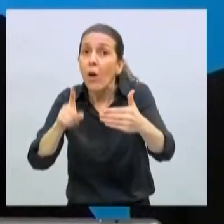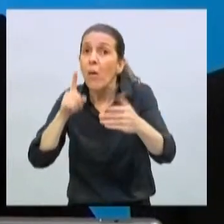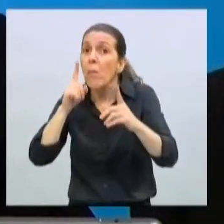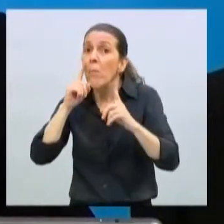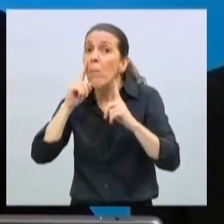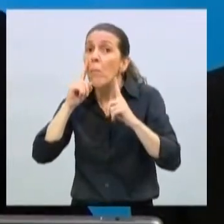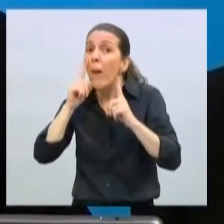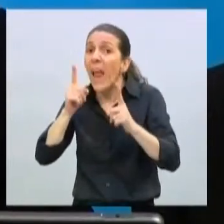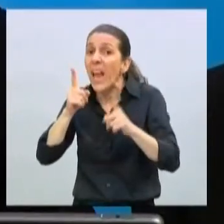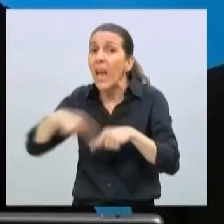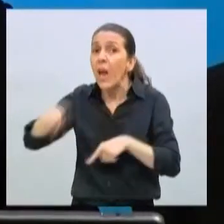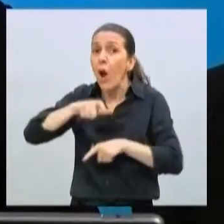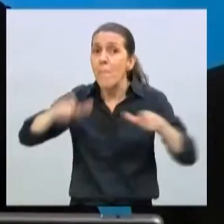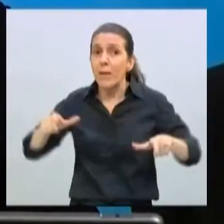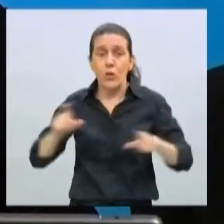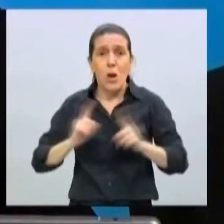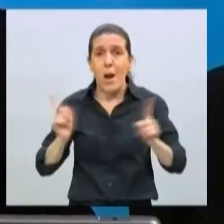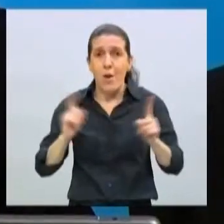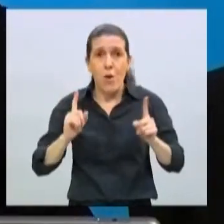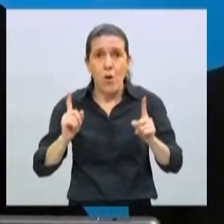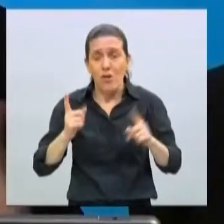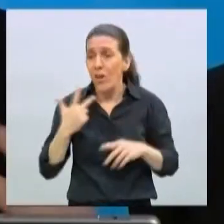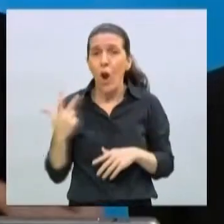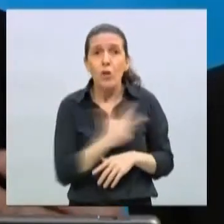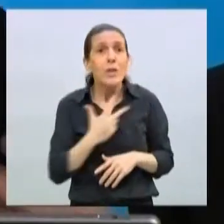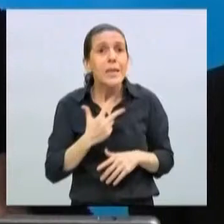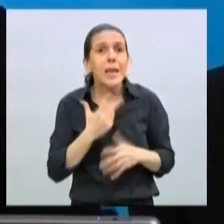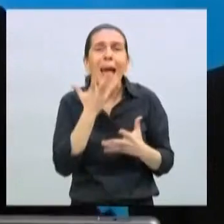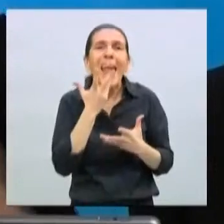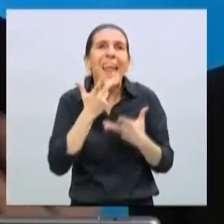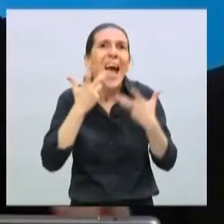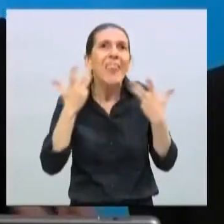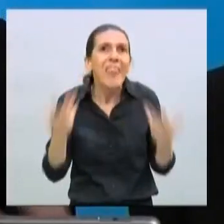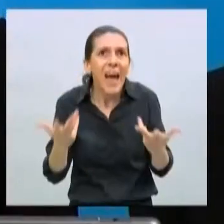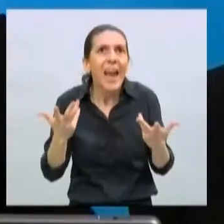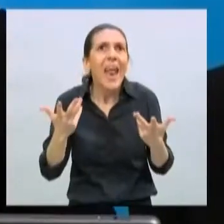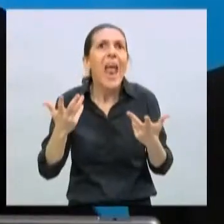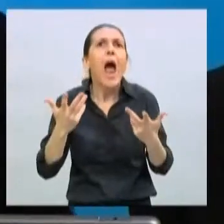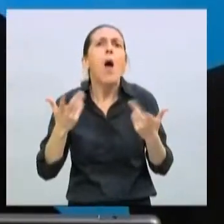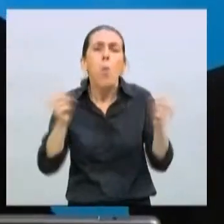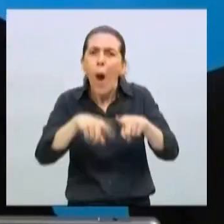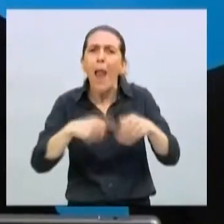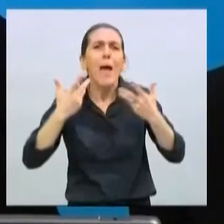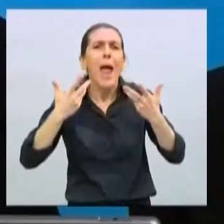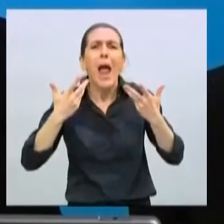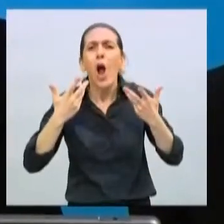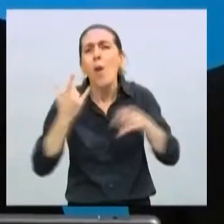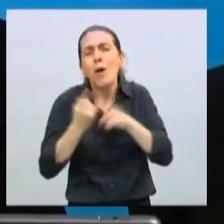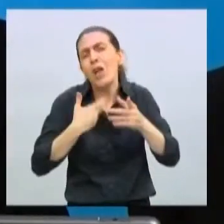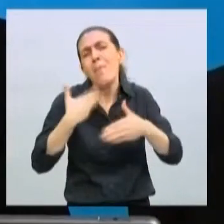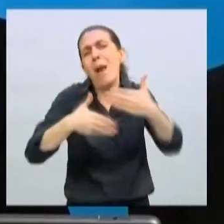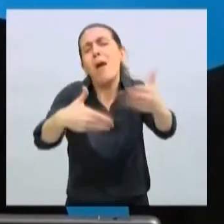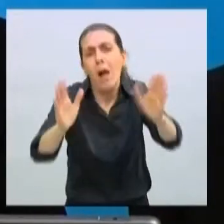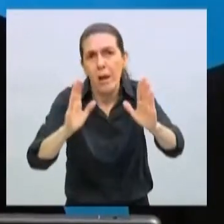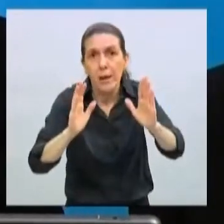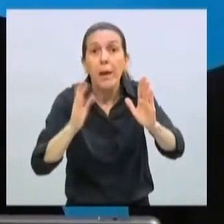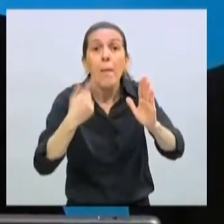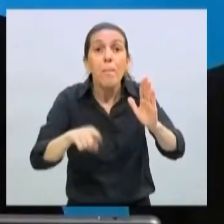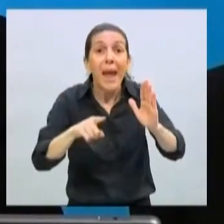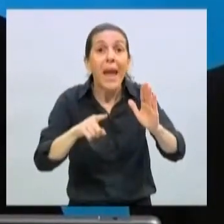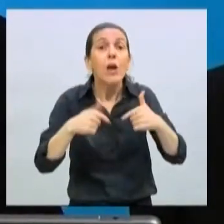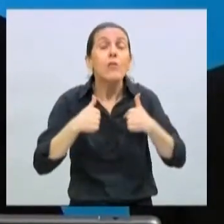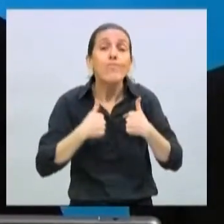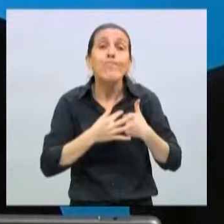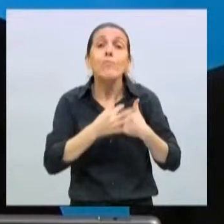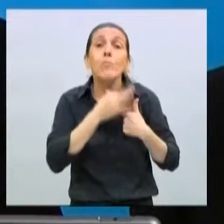queremos. O sea, nosotros nos encantaría que todo funcione, pero como ya dije la última vez, prefiero una